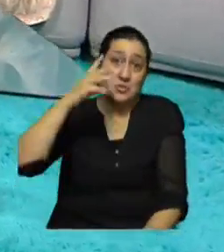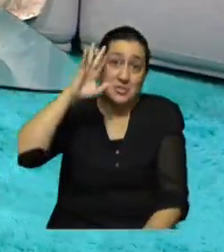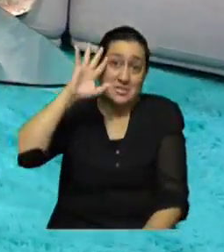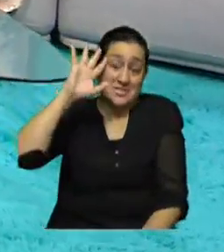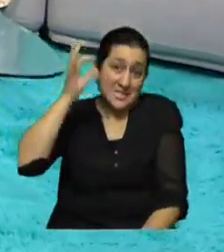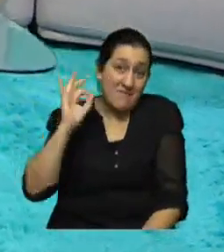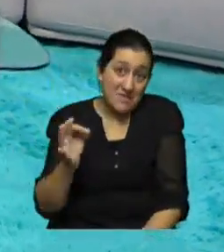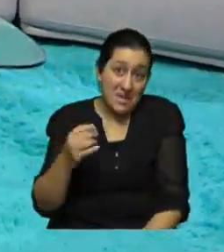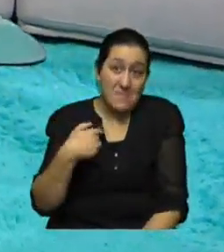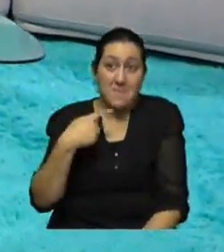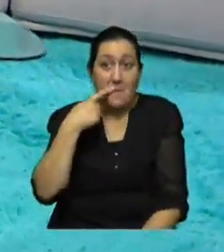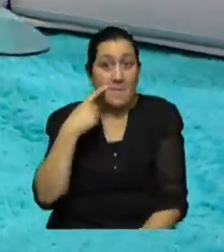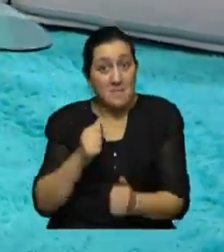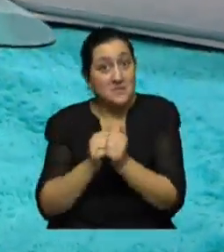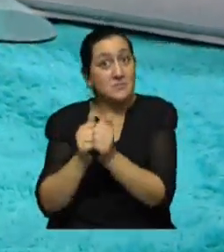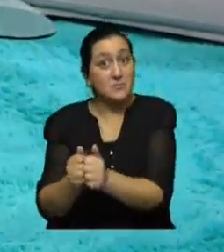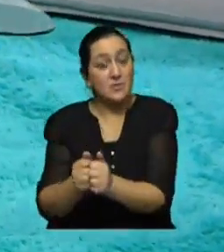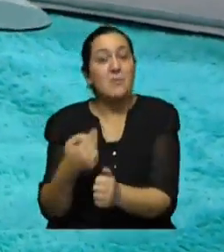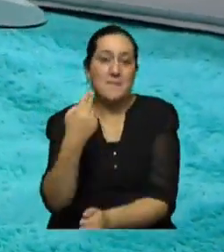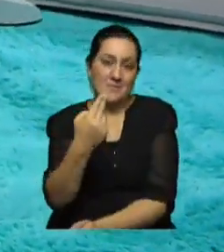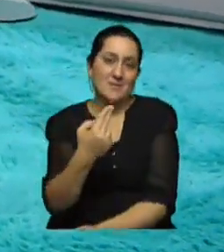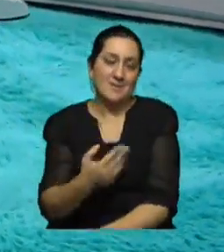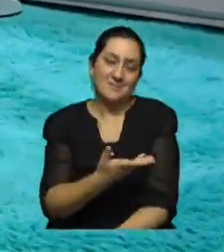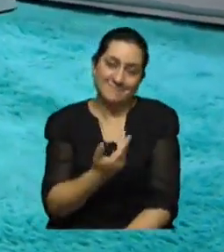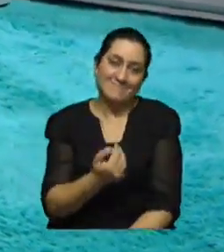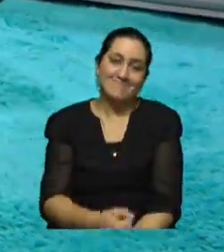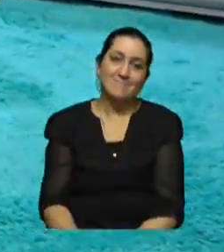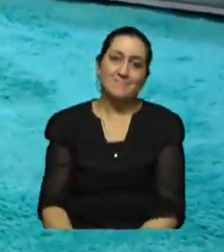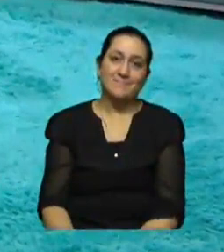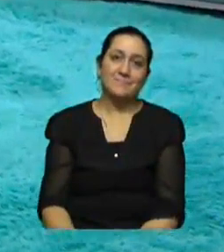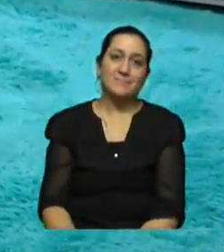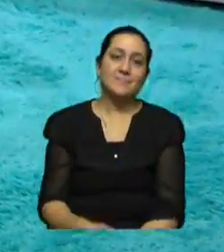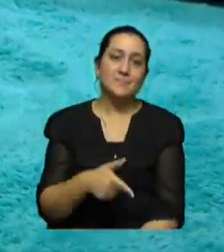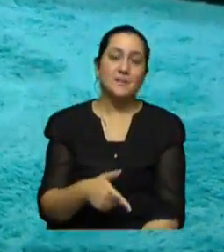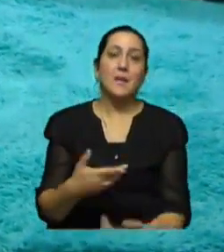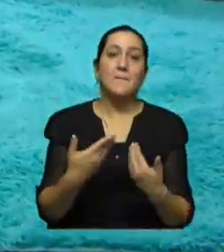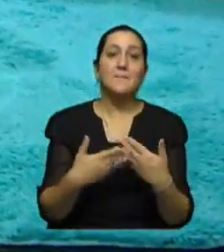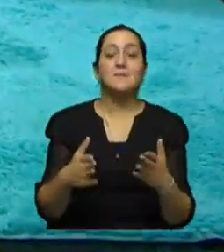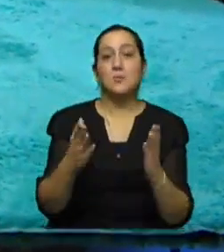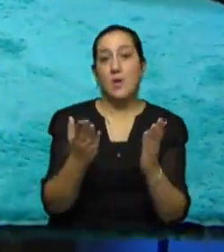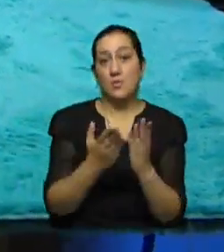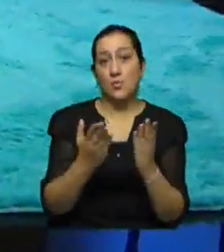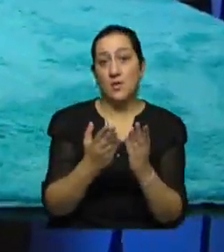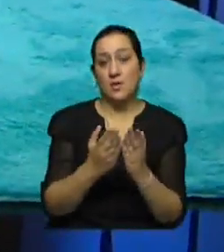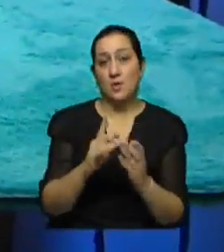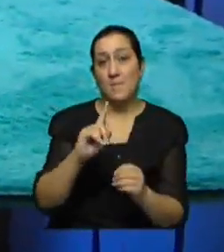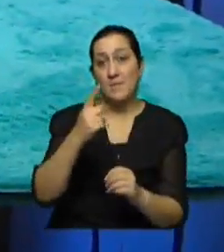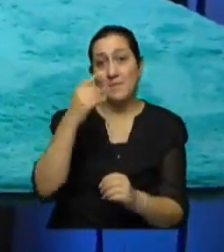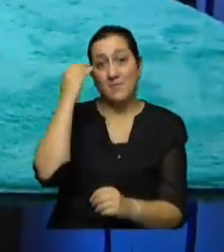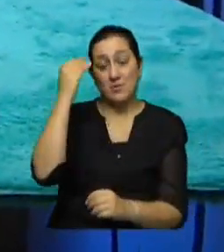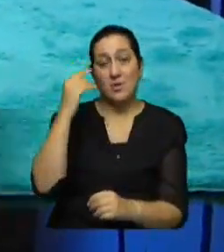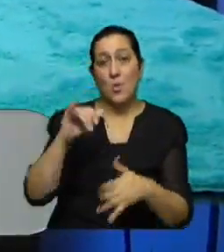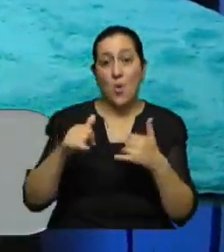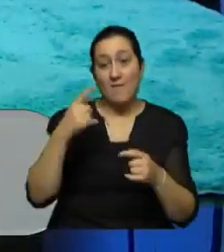papá me llevó, me dejaron y ahí pude empezar a estudiar con mi primer profesor y empecé a jugar